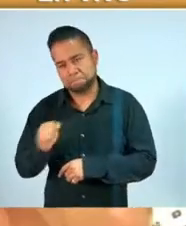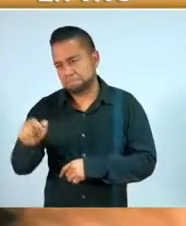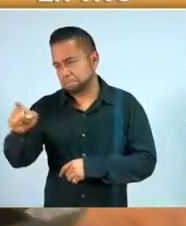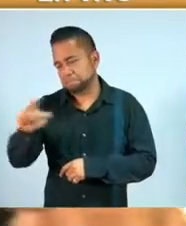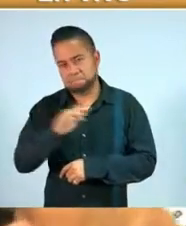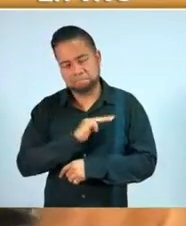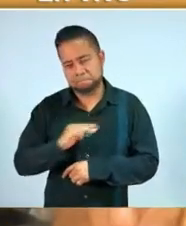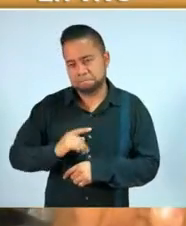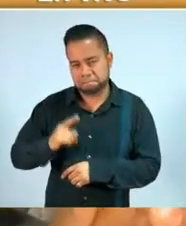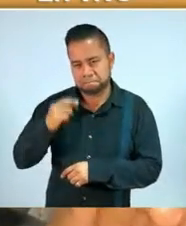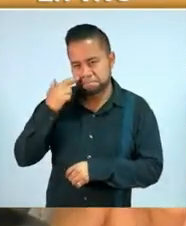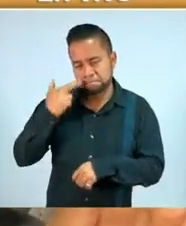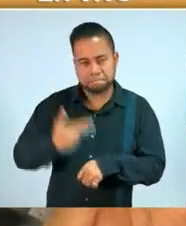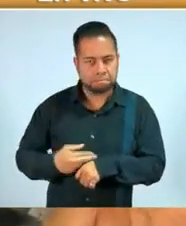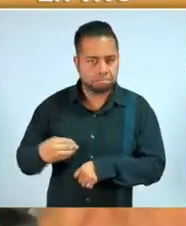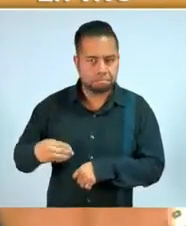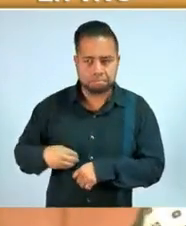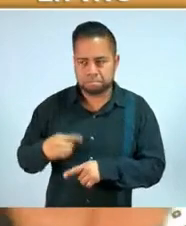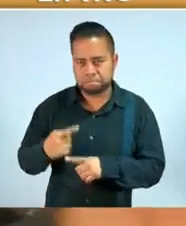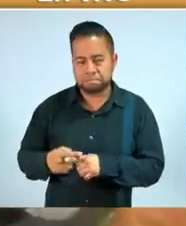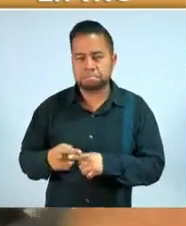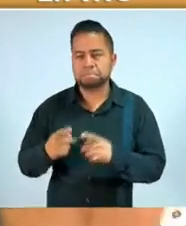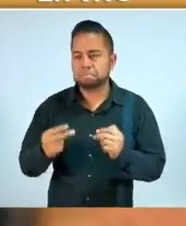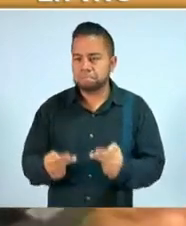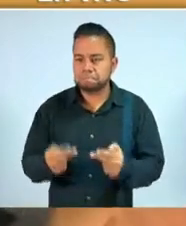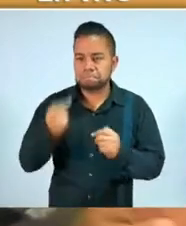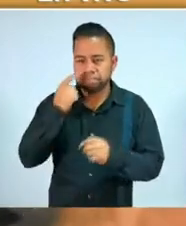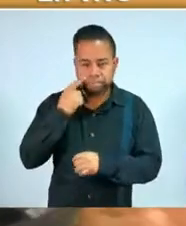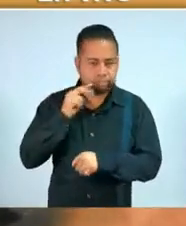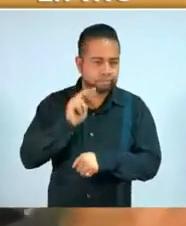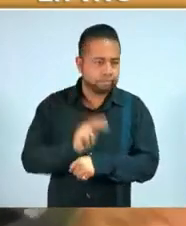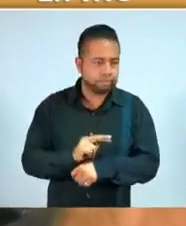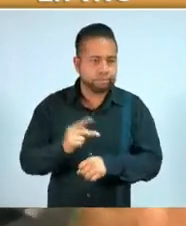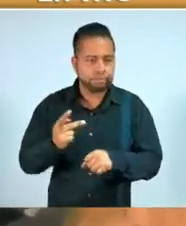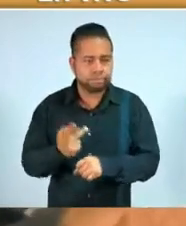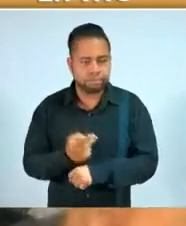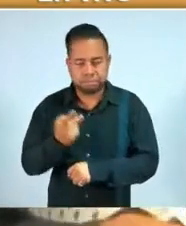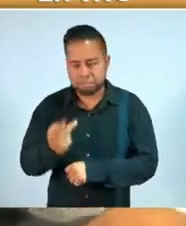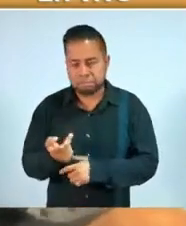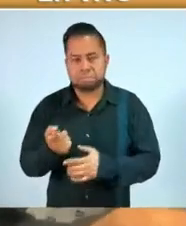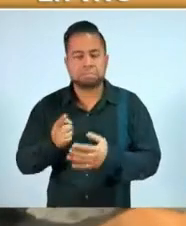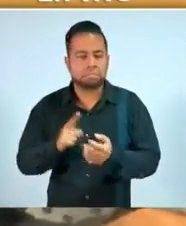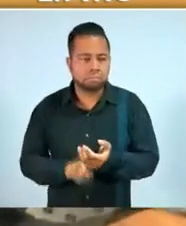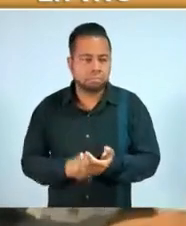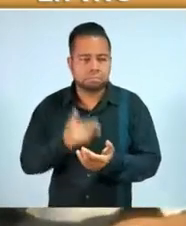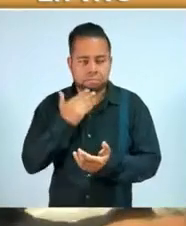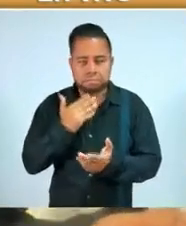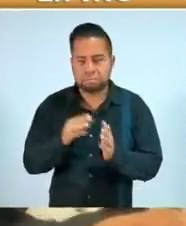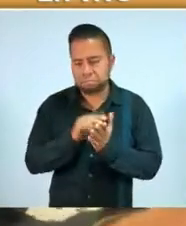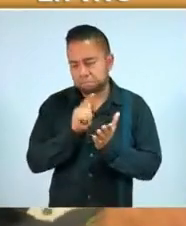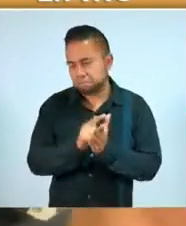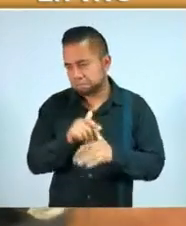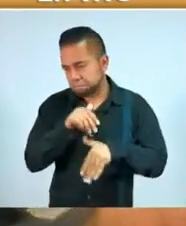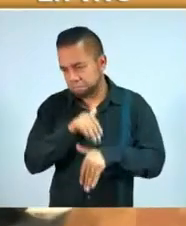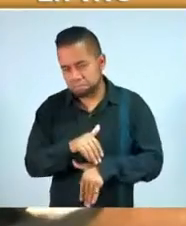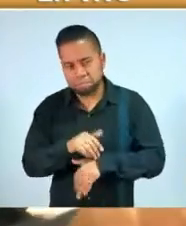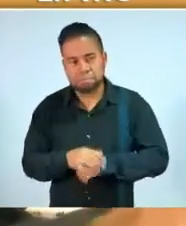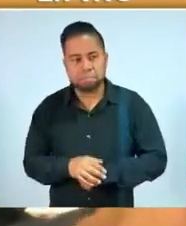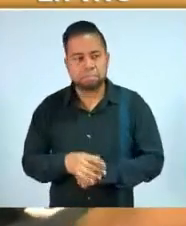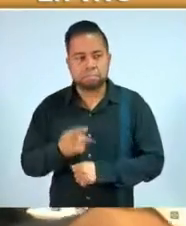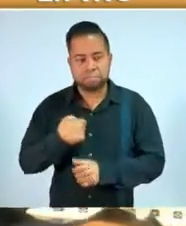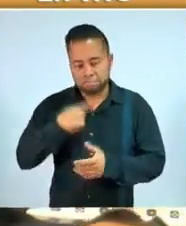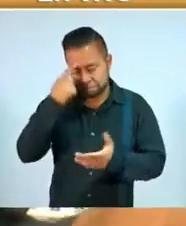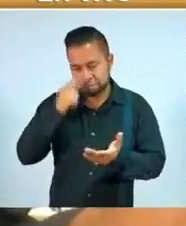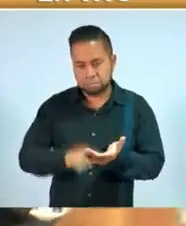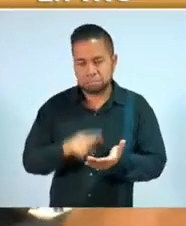es el que tiene que estar, por medio del inspector de comercio, verificando que precisamente estén dentro del margen de la ley también ahí. Entonces yo creo que aquí